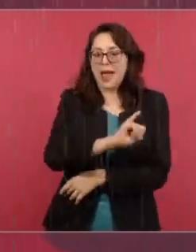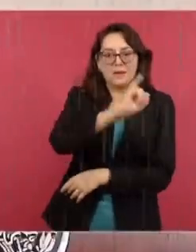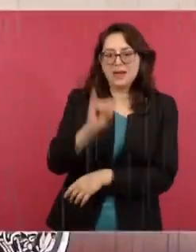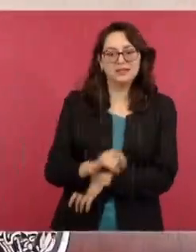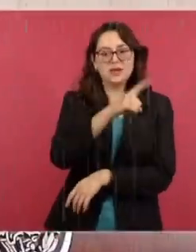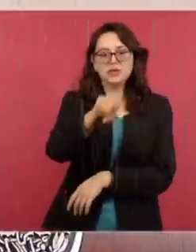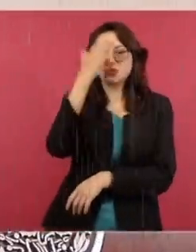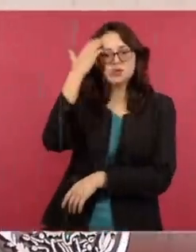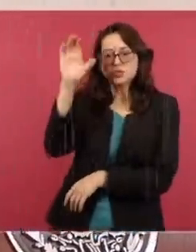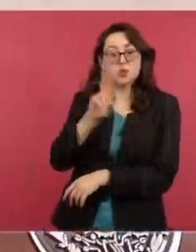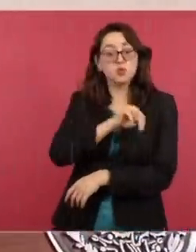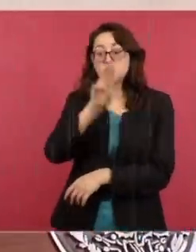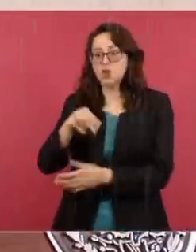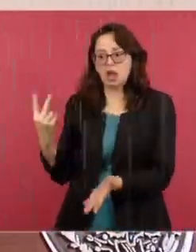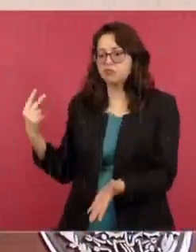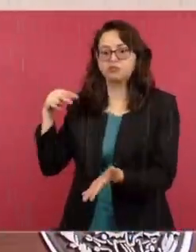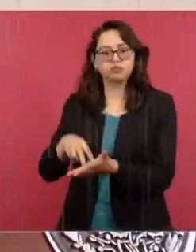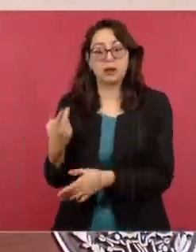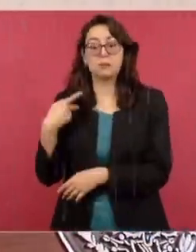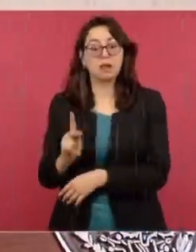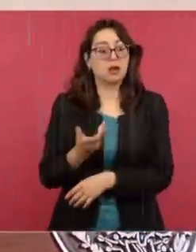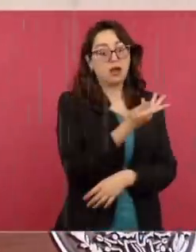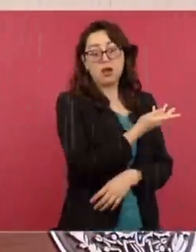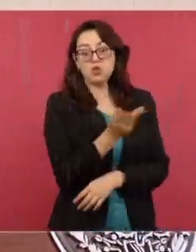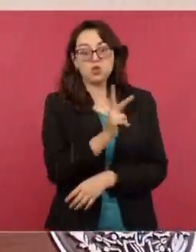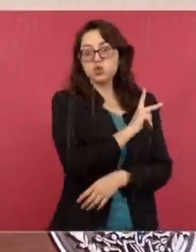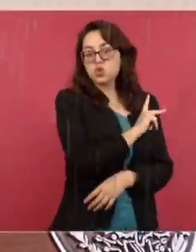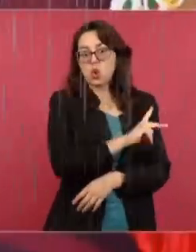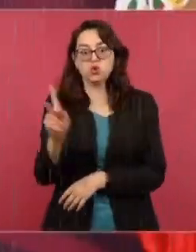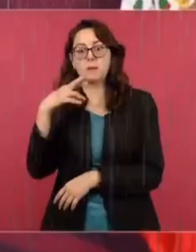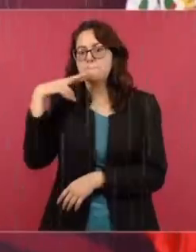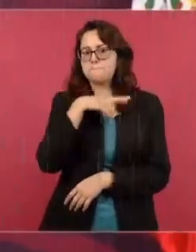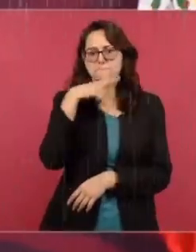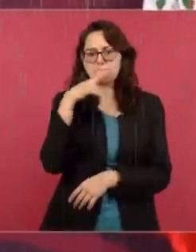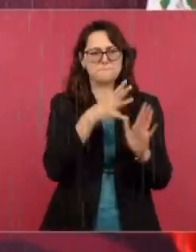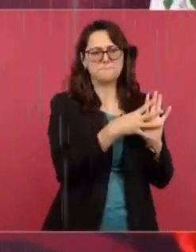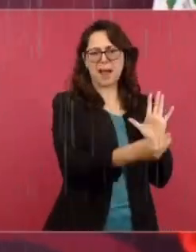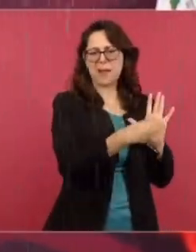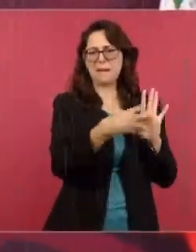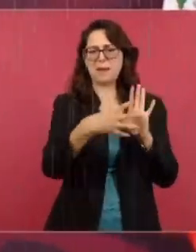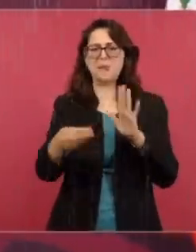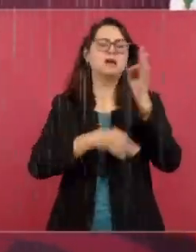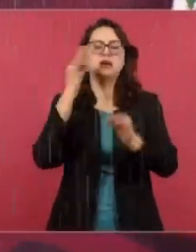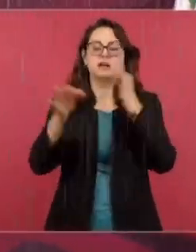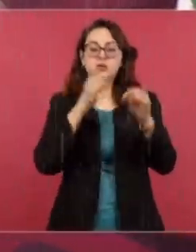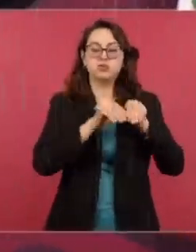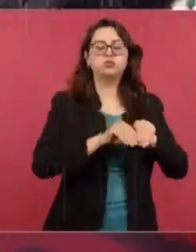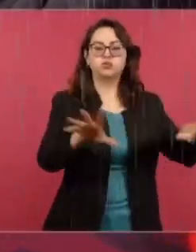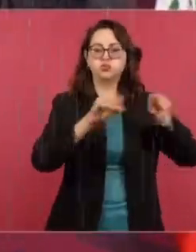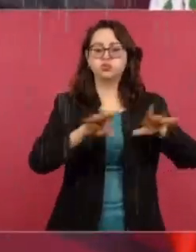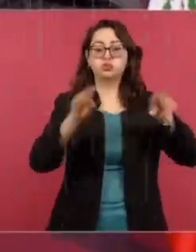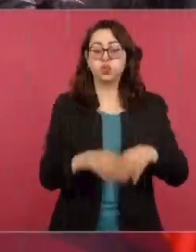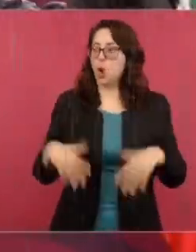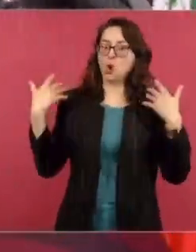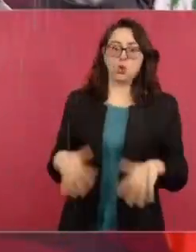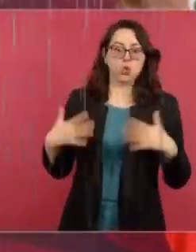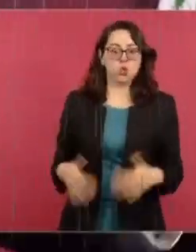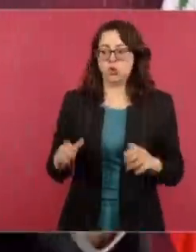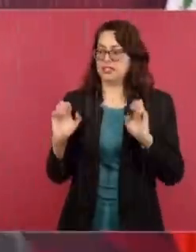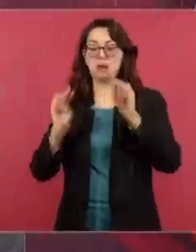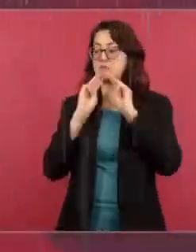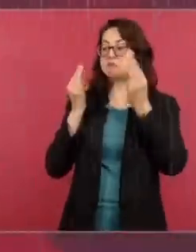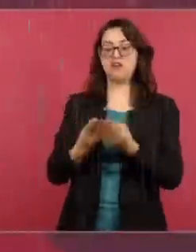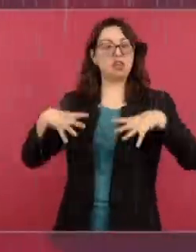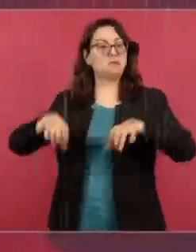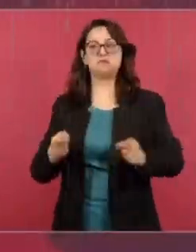pero así, en nado sincronizado, como si dominara, ¿no?, el narco en todo